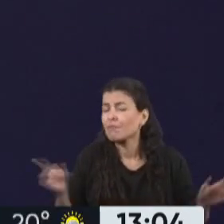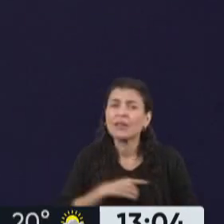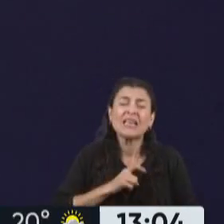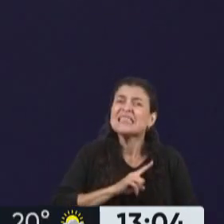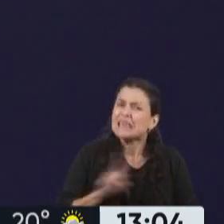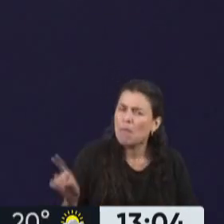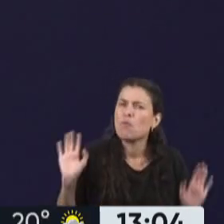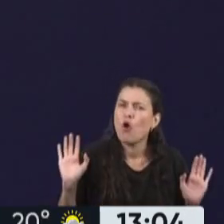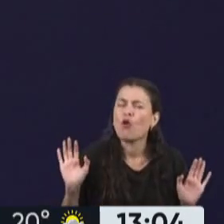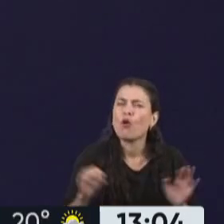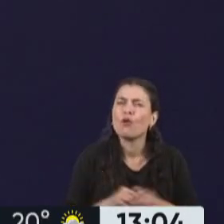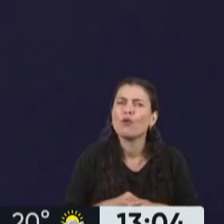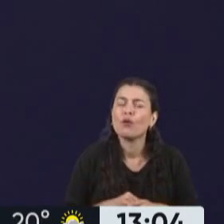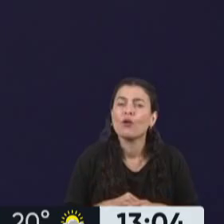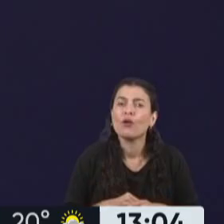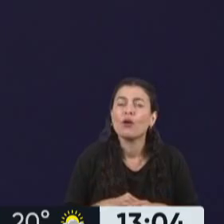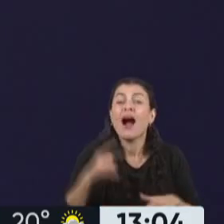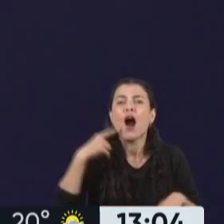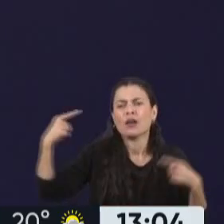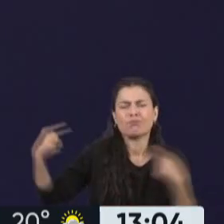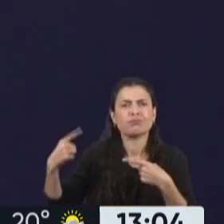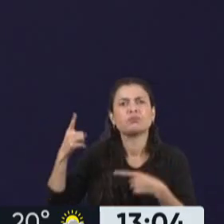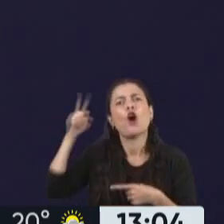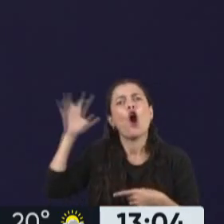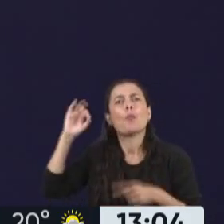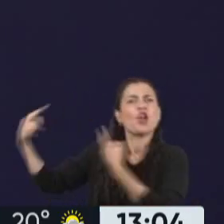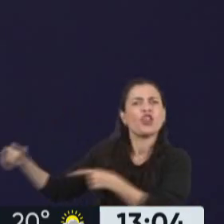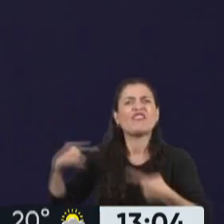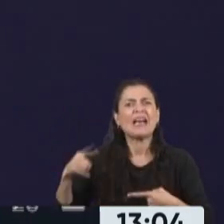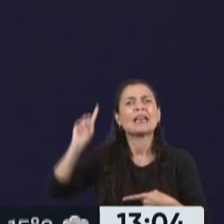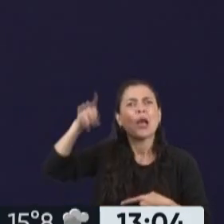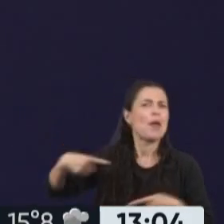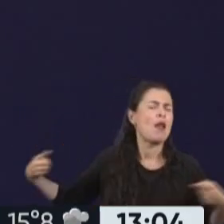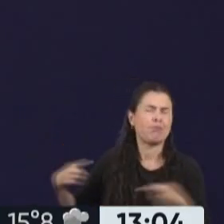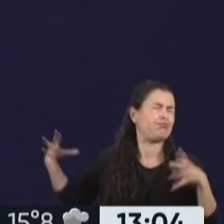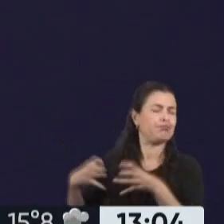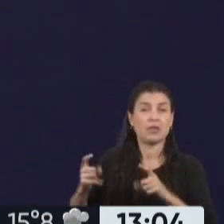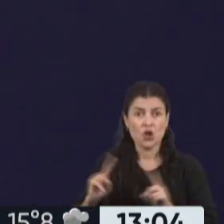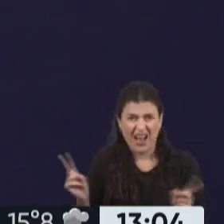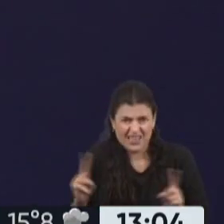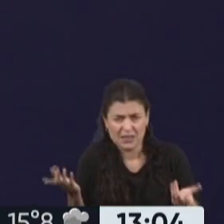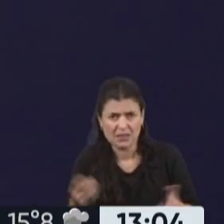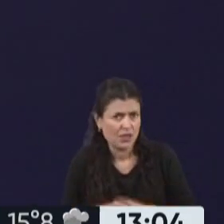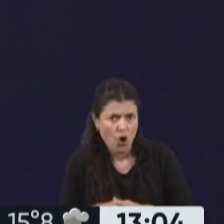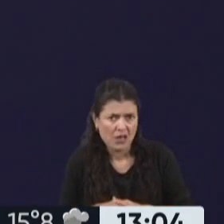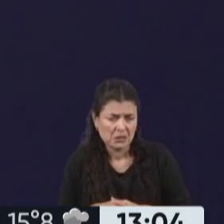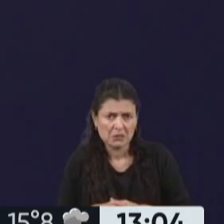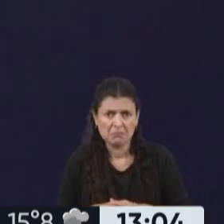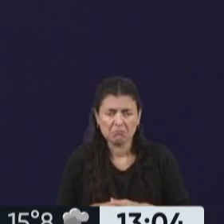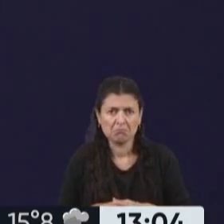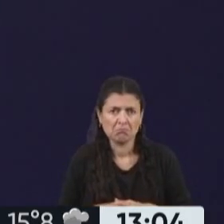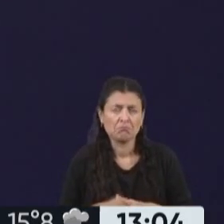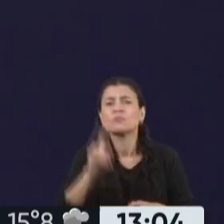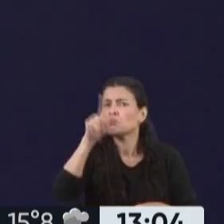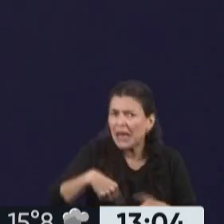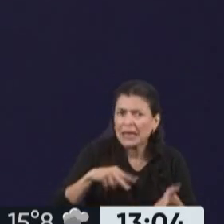tampoco infiere que el que estemos o no de acuerdo con una decisión que se tome, al margen de que no tomemos posición, no